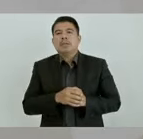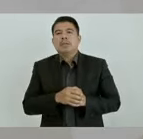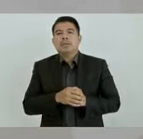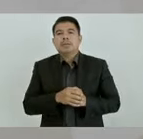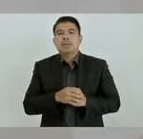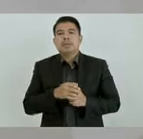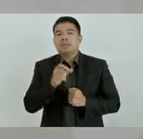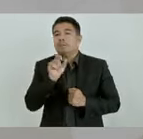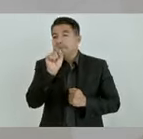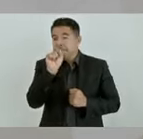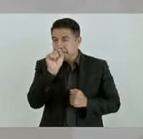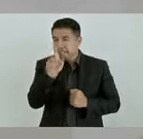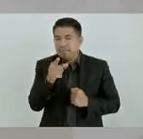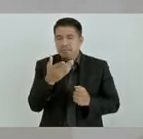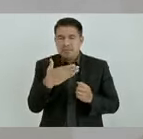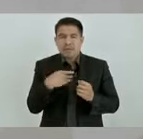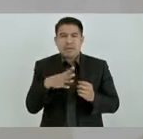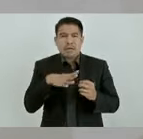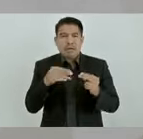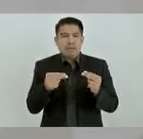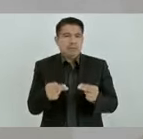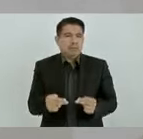de por medio un gran negocio